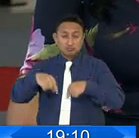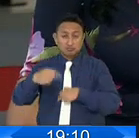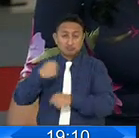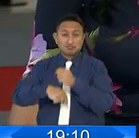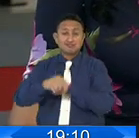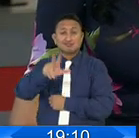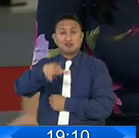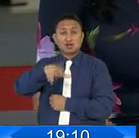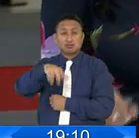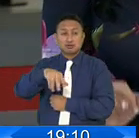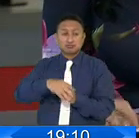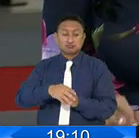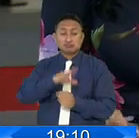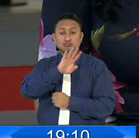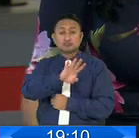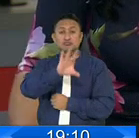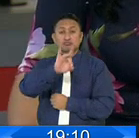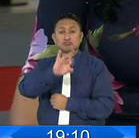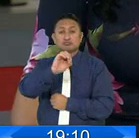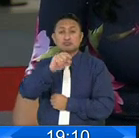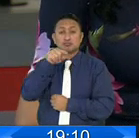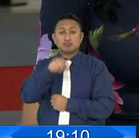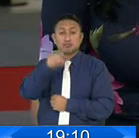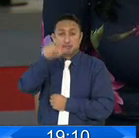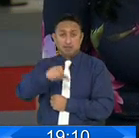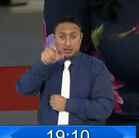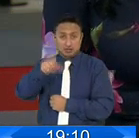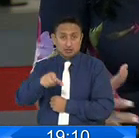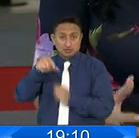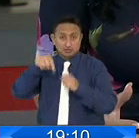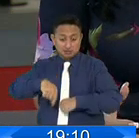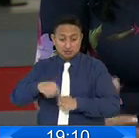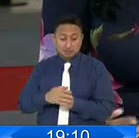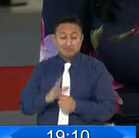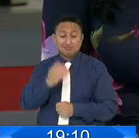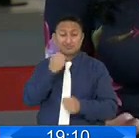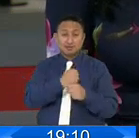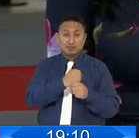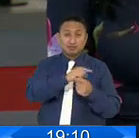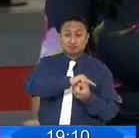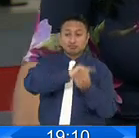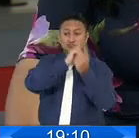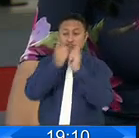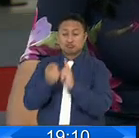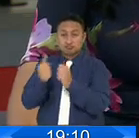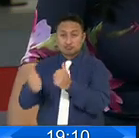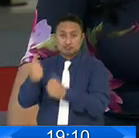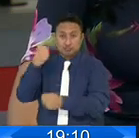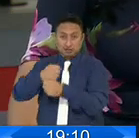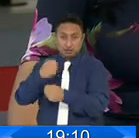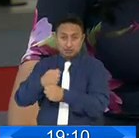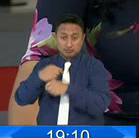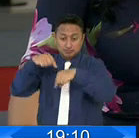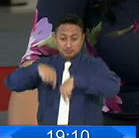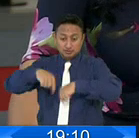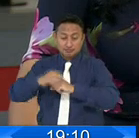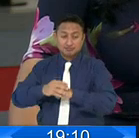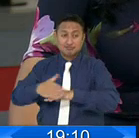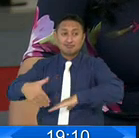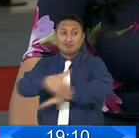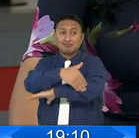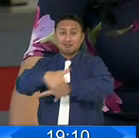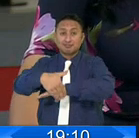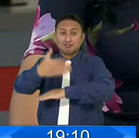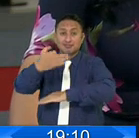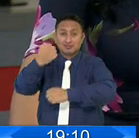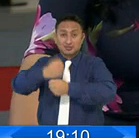últimos 3 meses cerca de 480 mil personas pasaron del desempleo al empleo adecuado, aunque la tasa de informalidad aún se